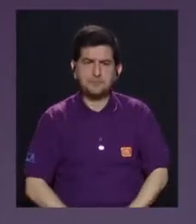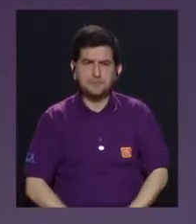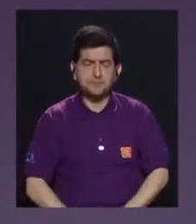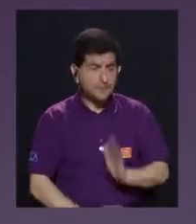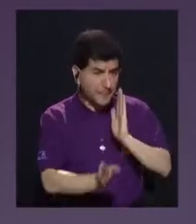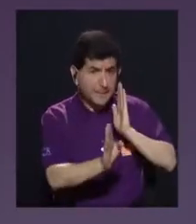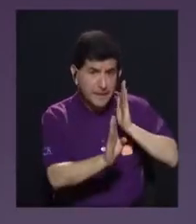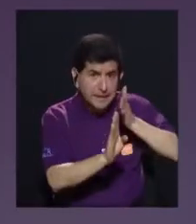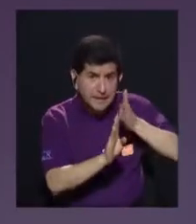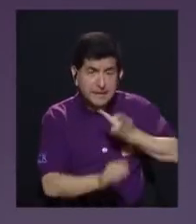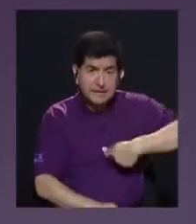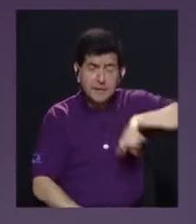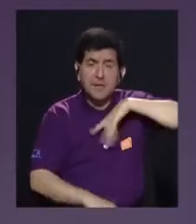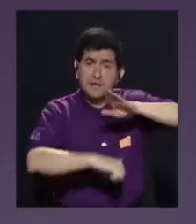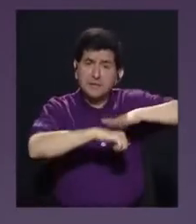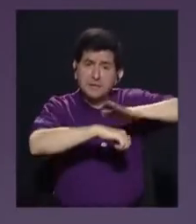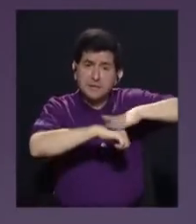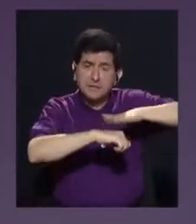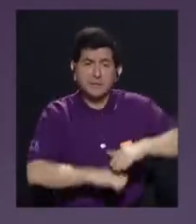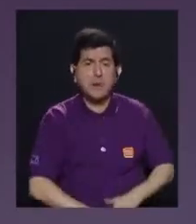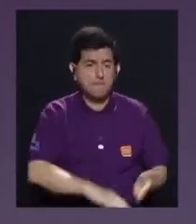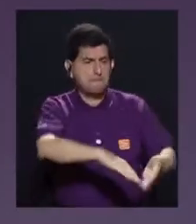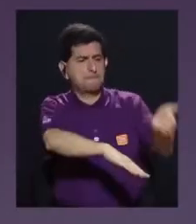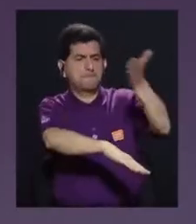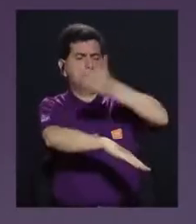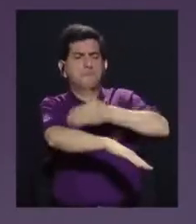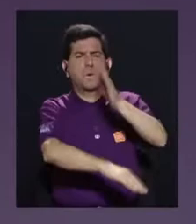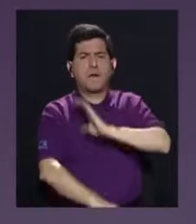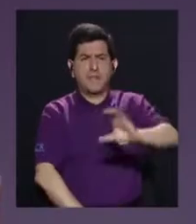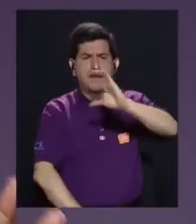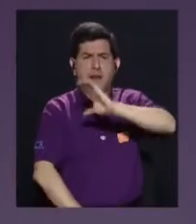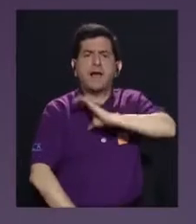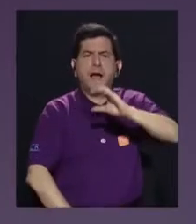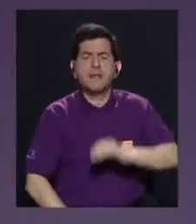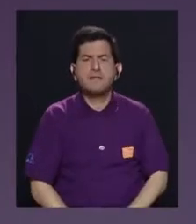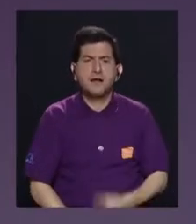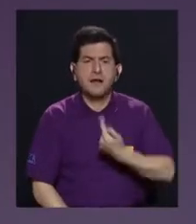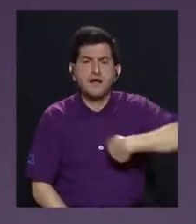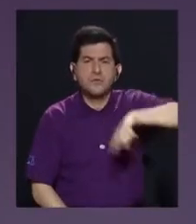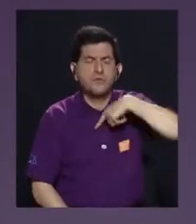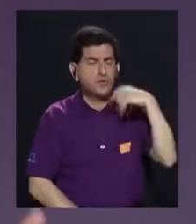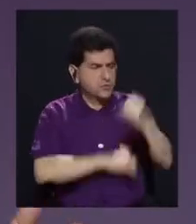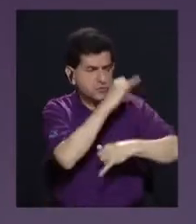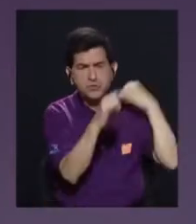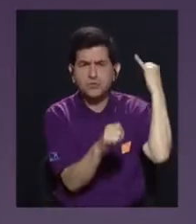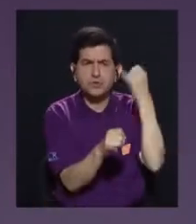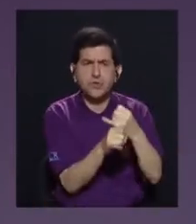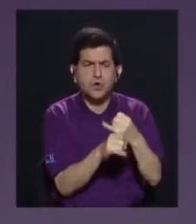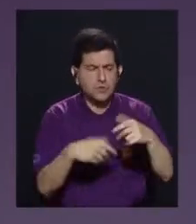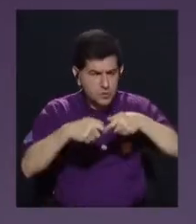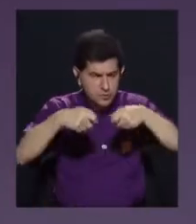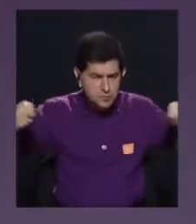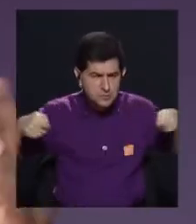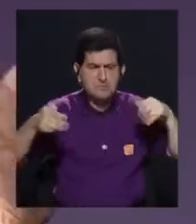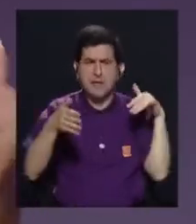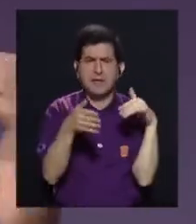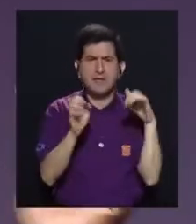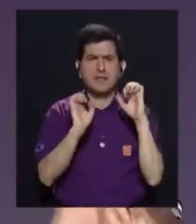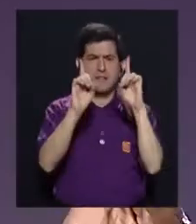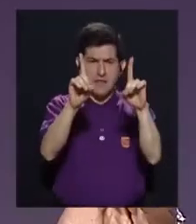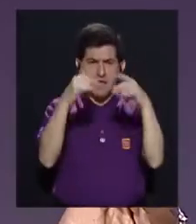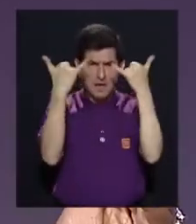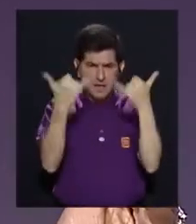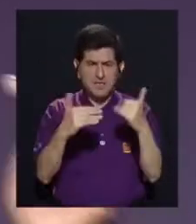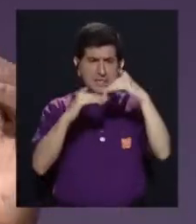directamente que nos van a permitir además dar un salto cualitativo en calidad nosotros a nivel internacional cuando medimos la educación estamos